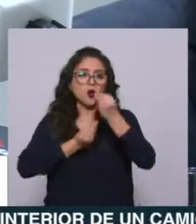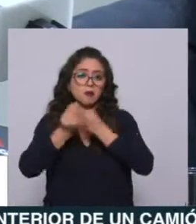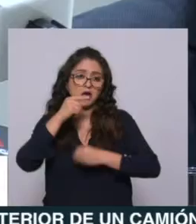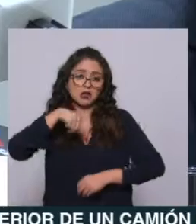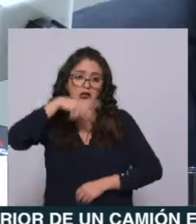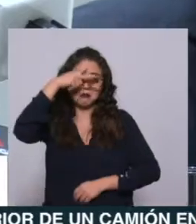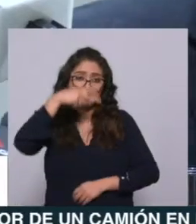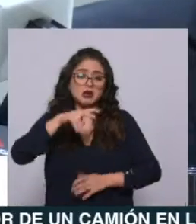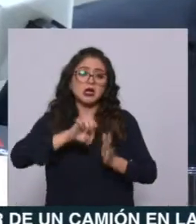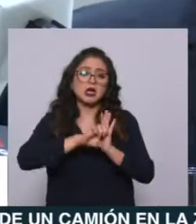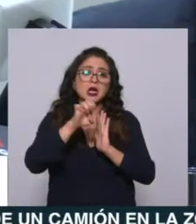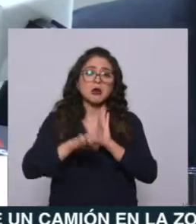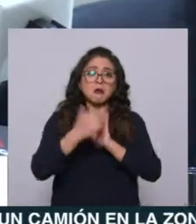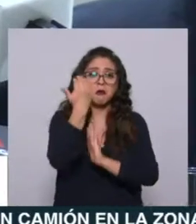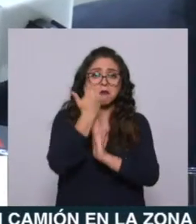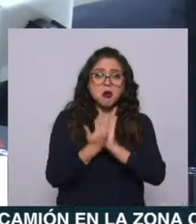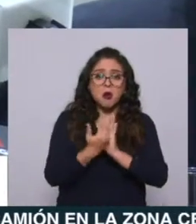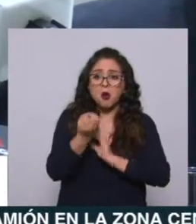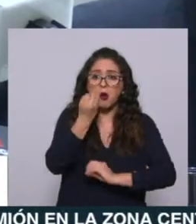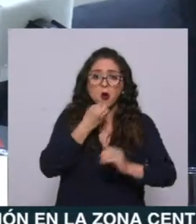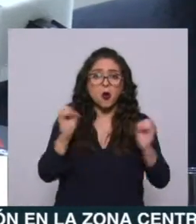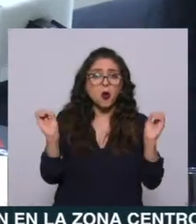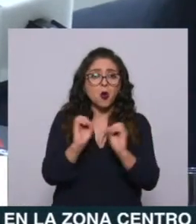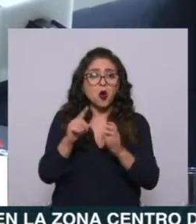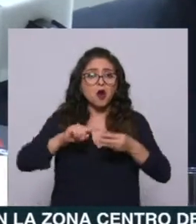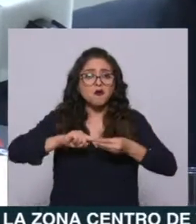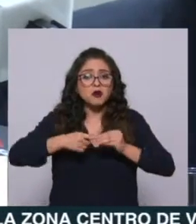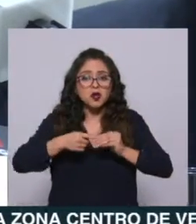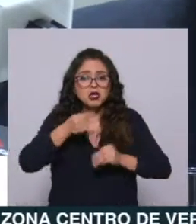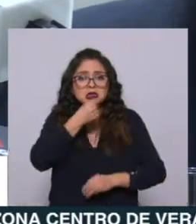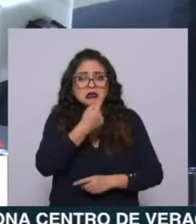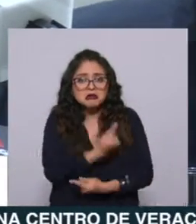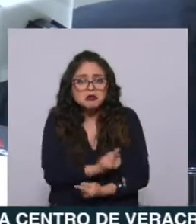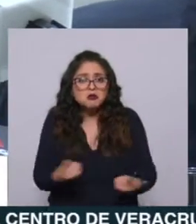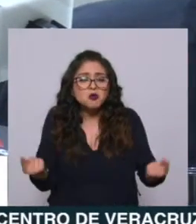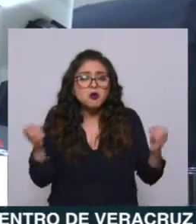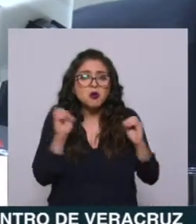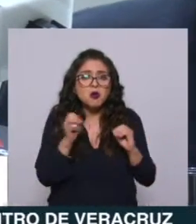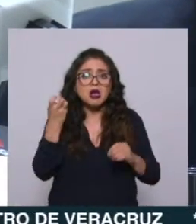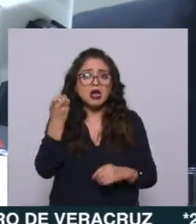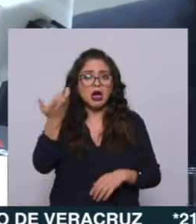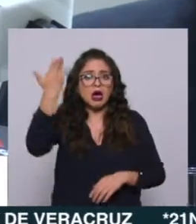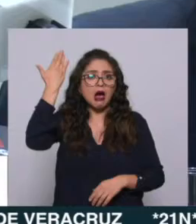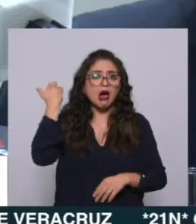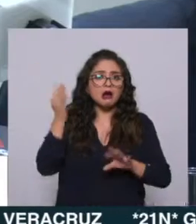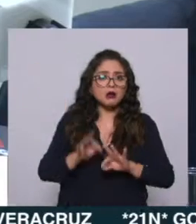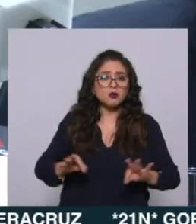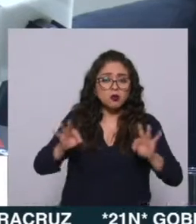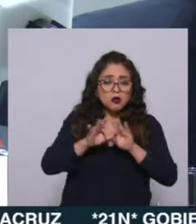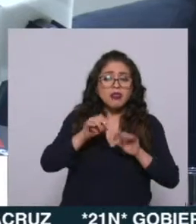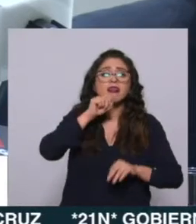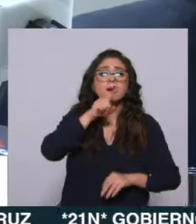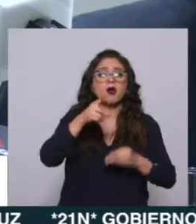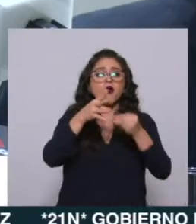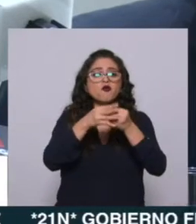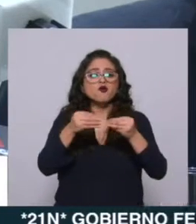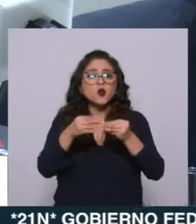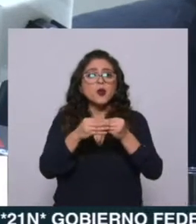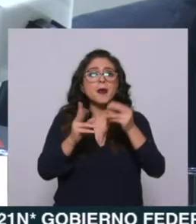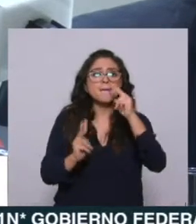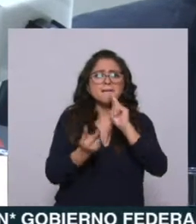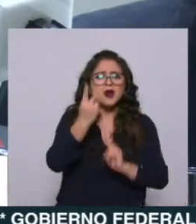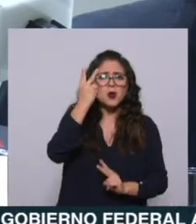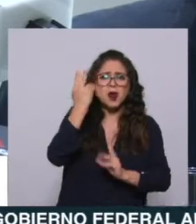por ejemplo, el consumo de frijol. En niños es bajísimo, que ha sido base de nuestra alimentación. Las frutas y verduras es bajísimo